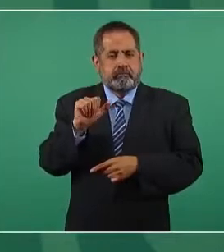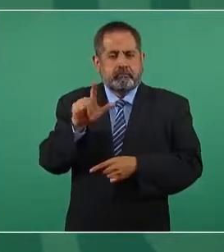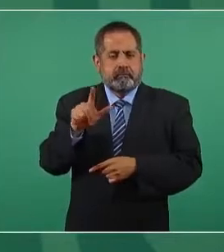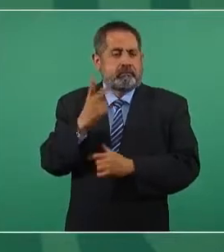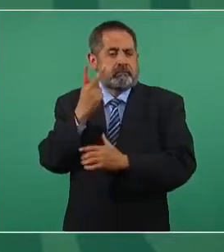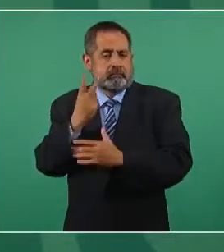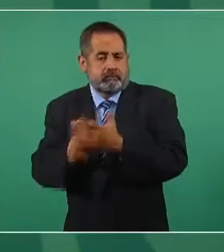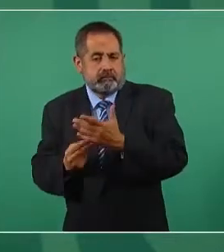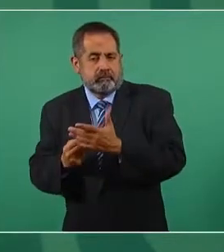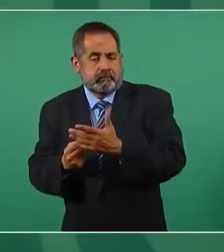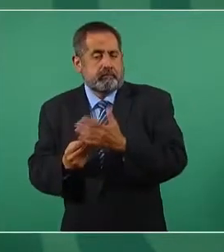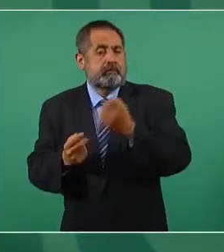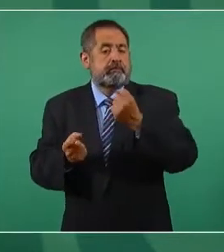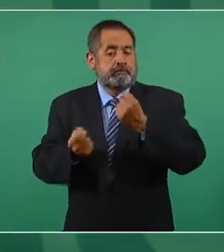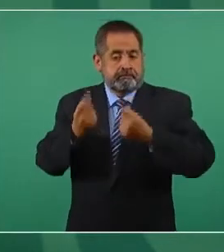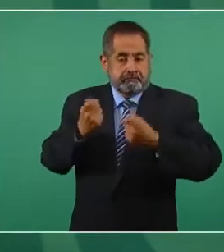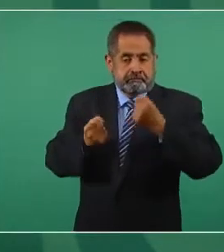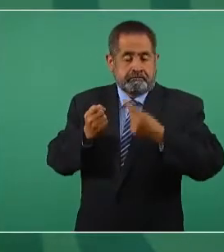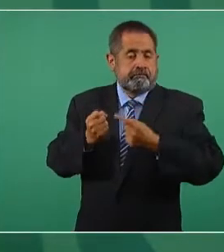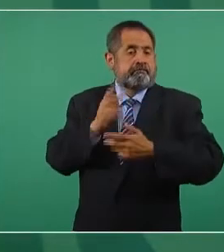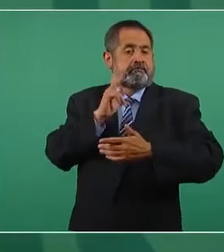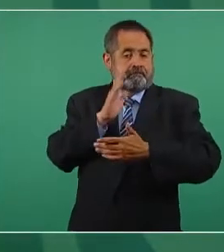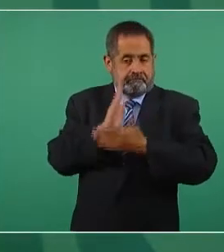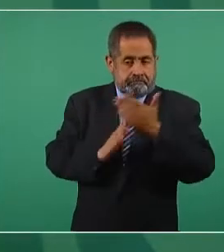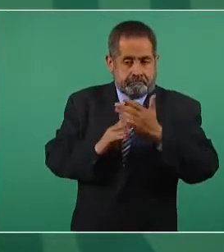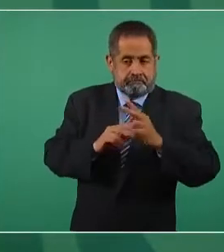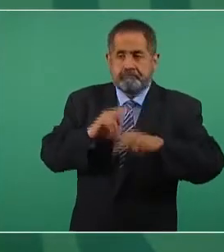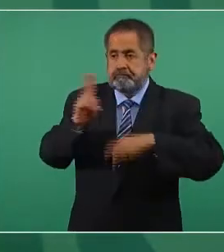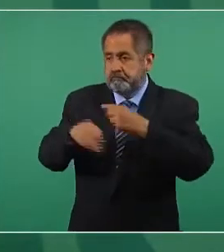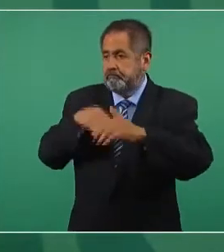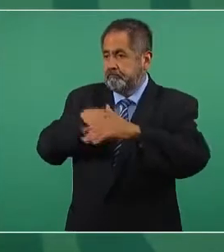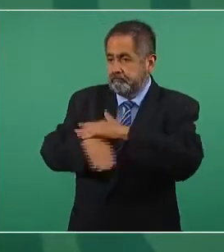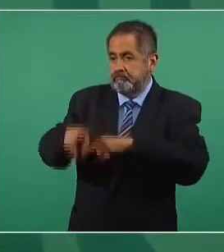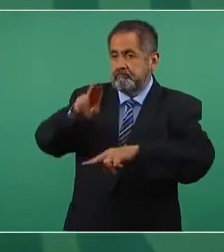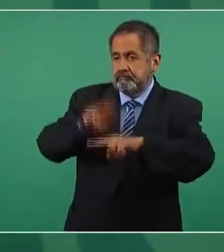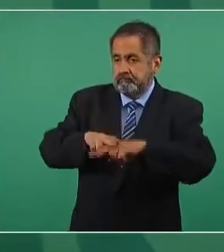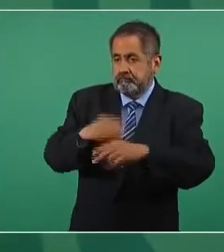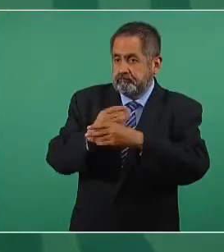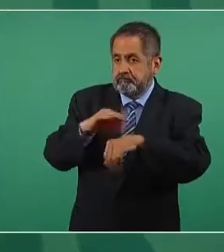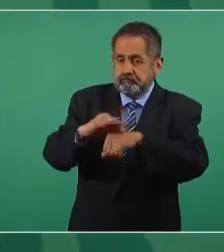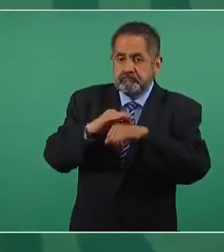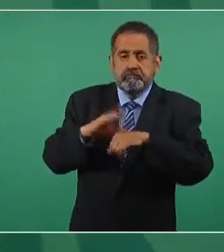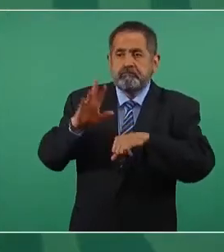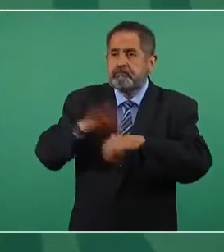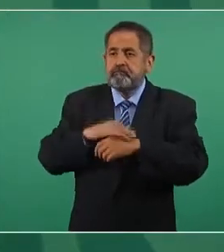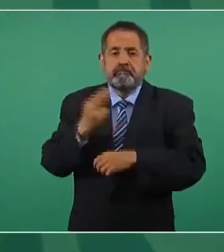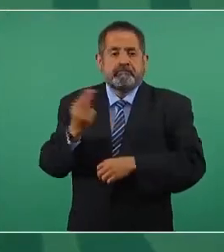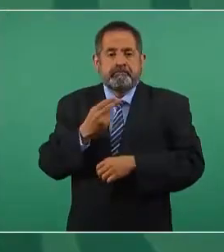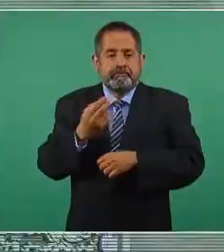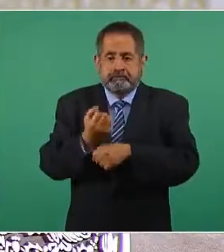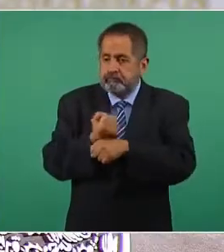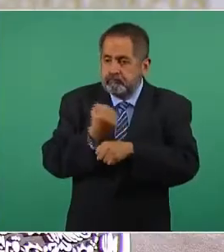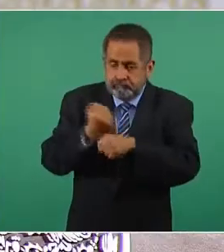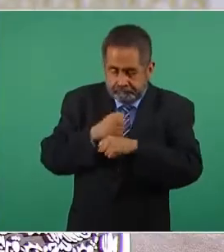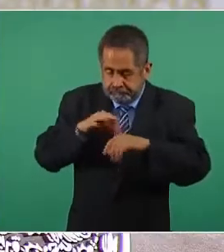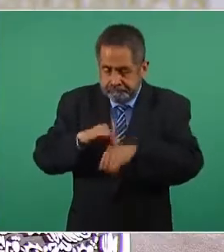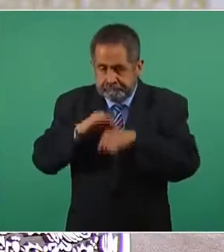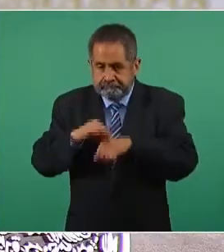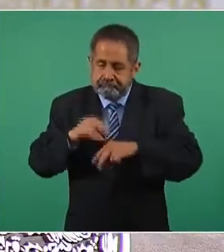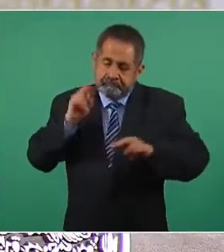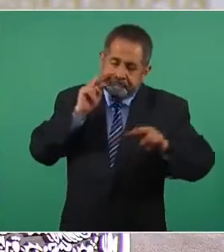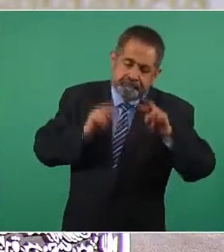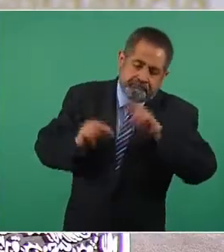en donde efectivamente los jóvenes tienen que estarse presentando porque tienen prácticas y eso solamente se va